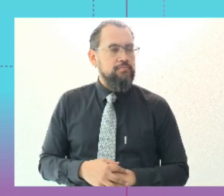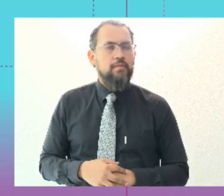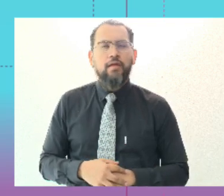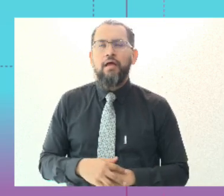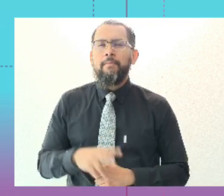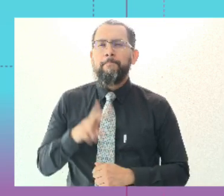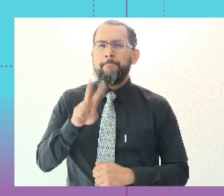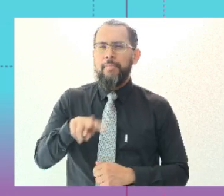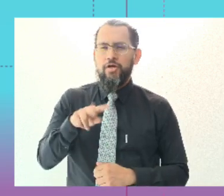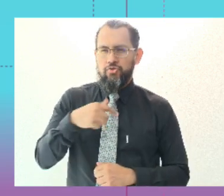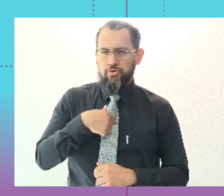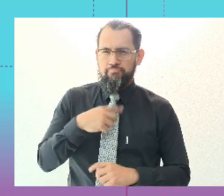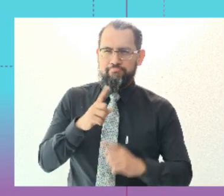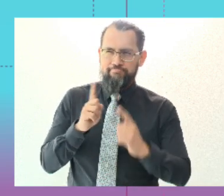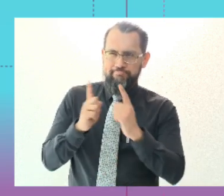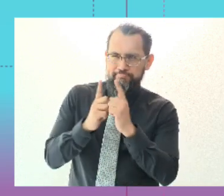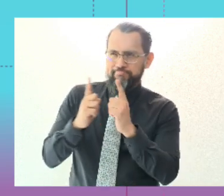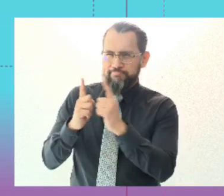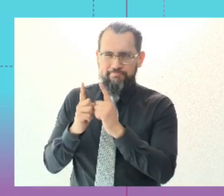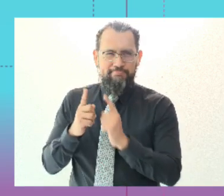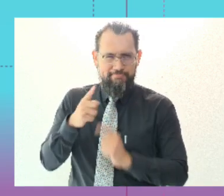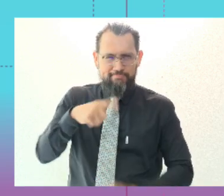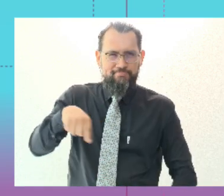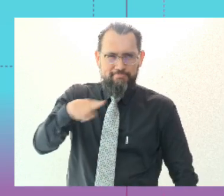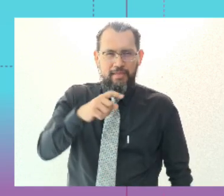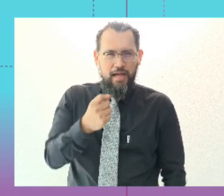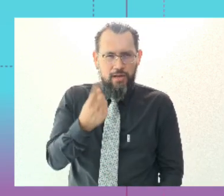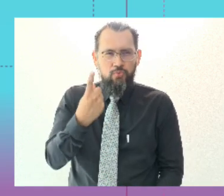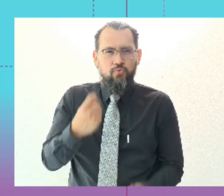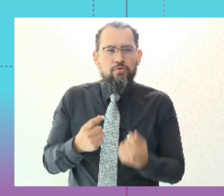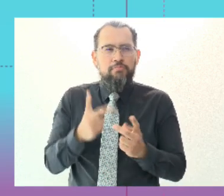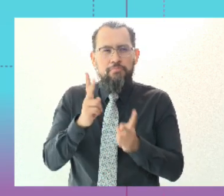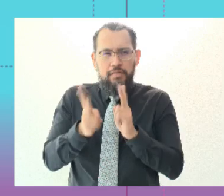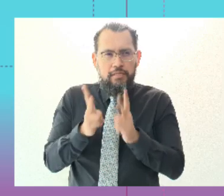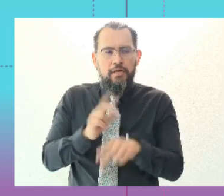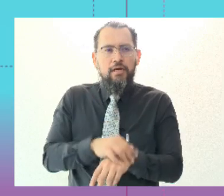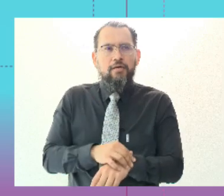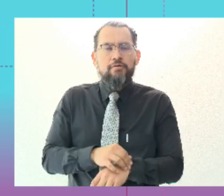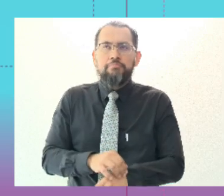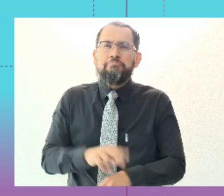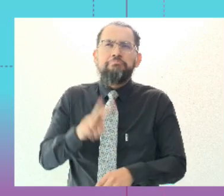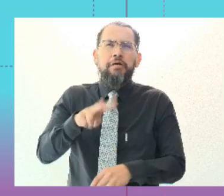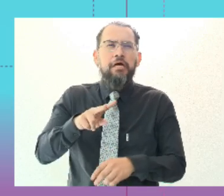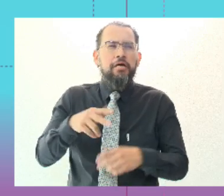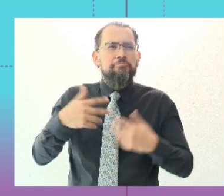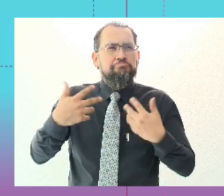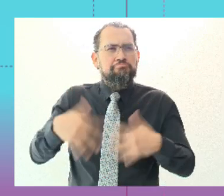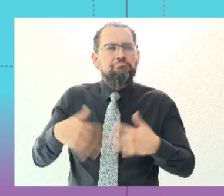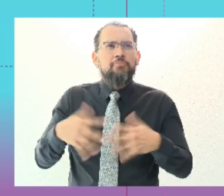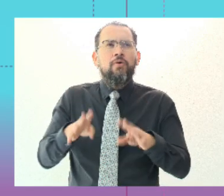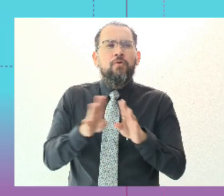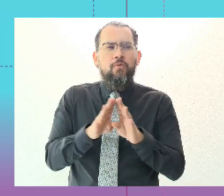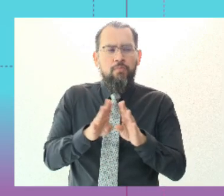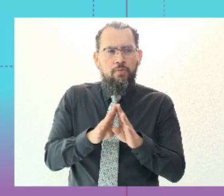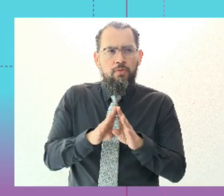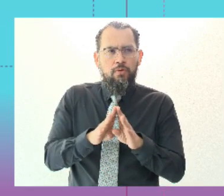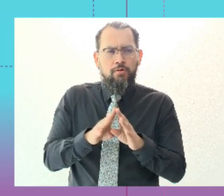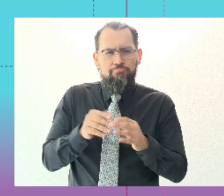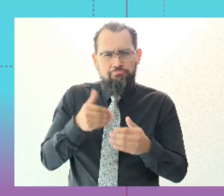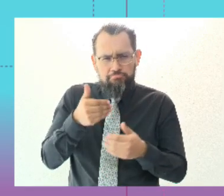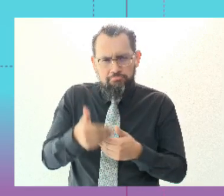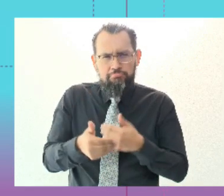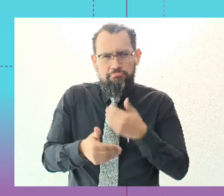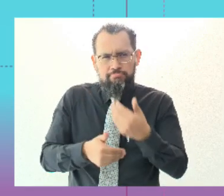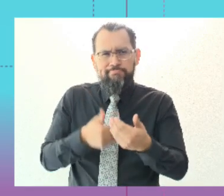he platicado con algunos de ustedes lo estimulante que es ver que se ha mantenido